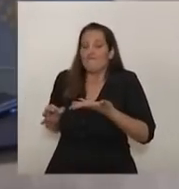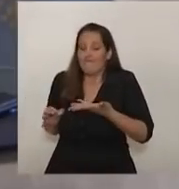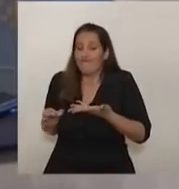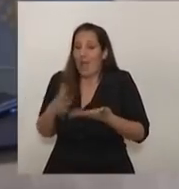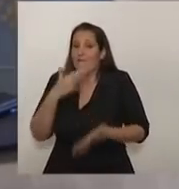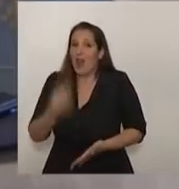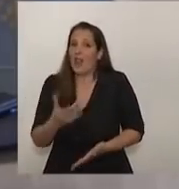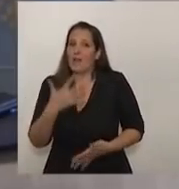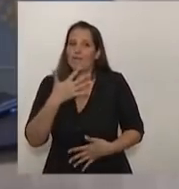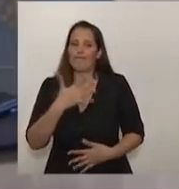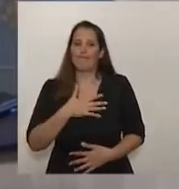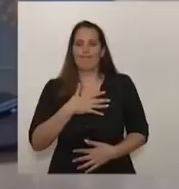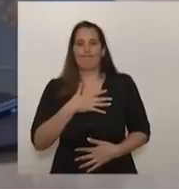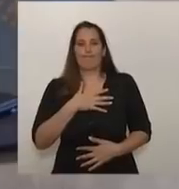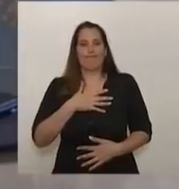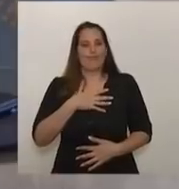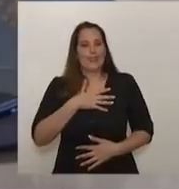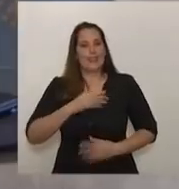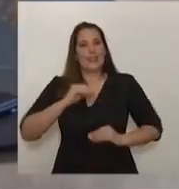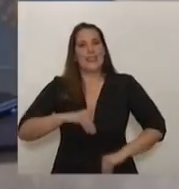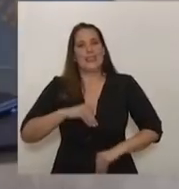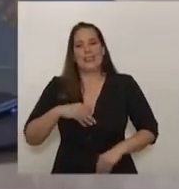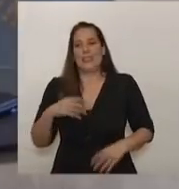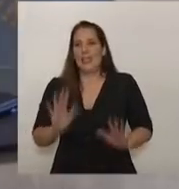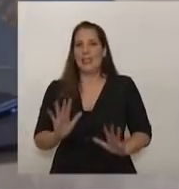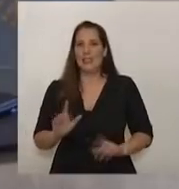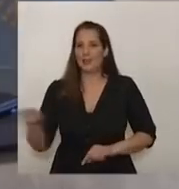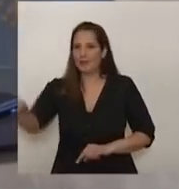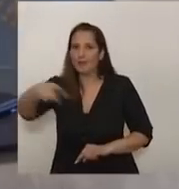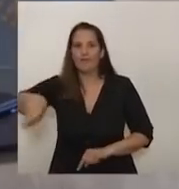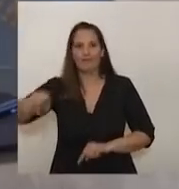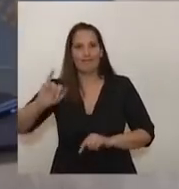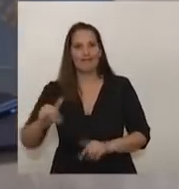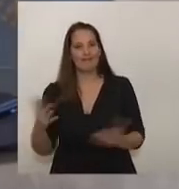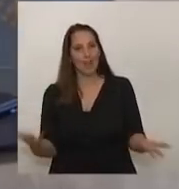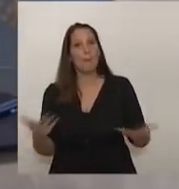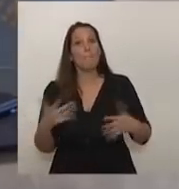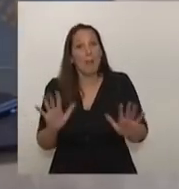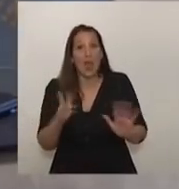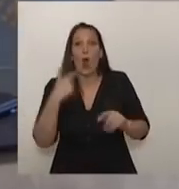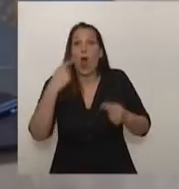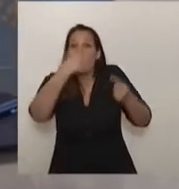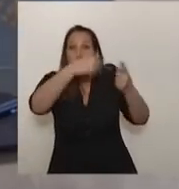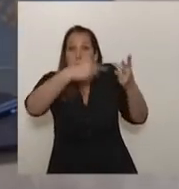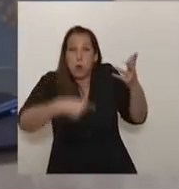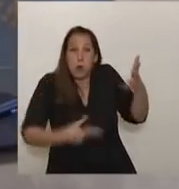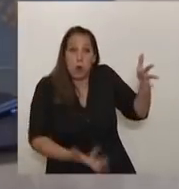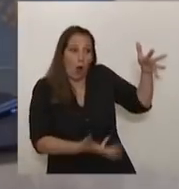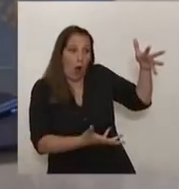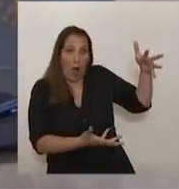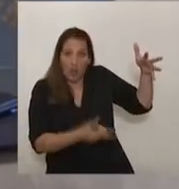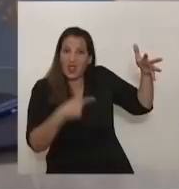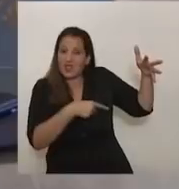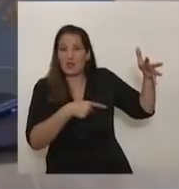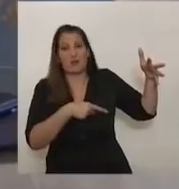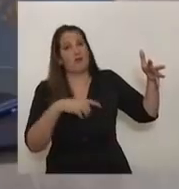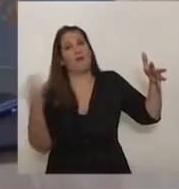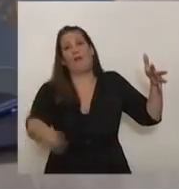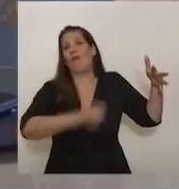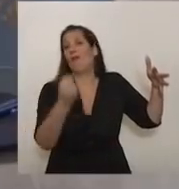mí que sea así. Pero también es cierto que todas estas condiciones son indispensables para